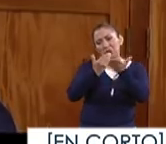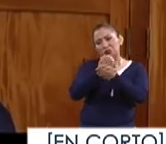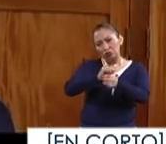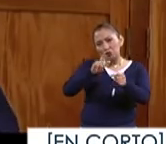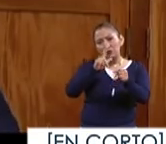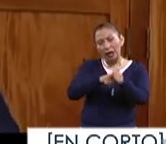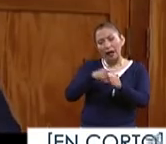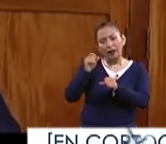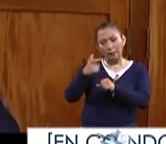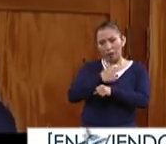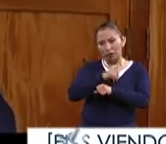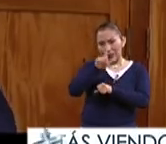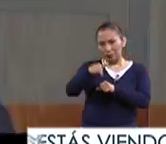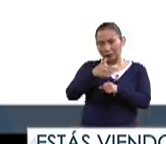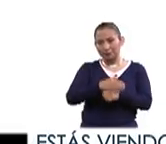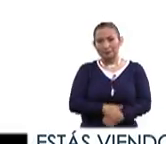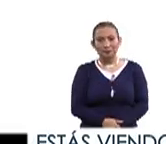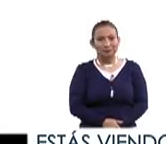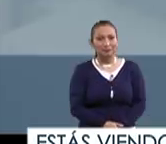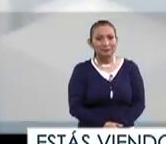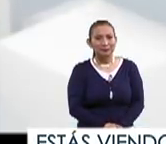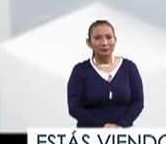social, del que sí me gustaría hablar.